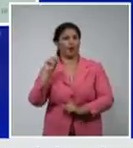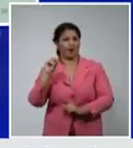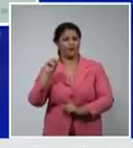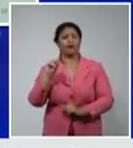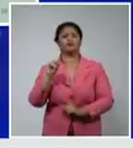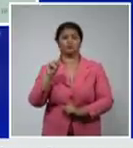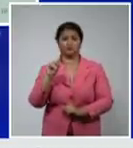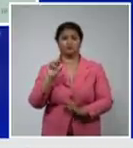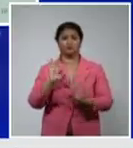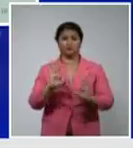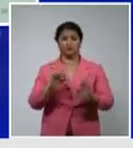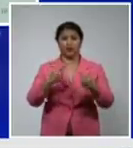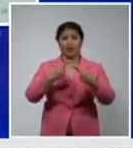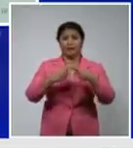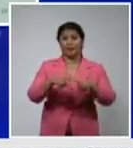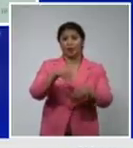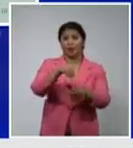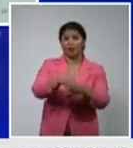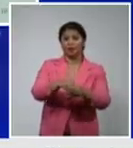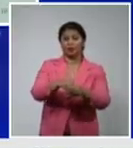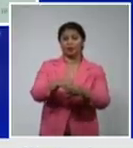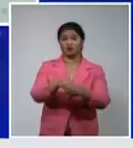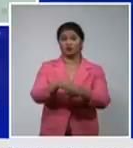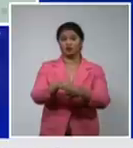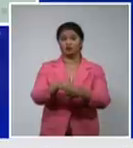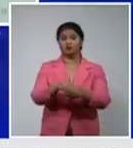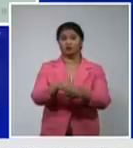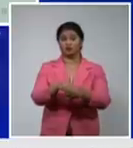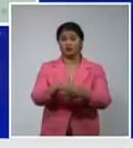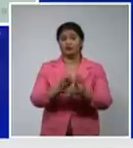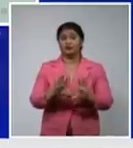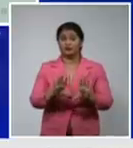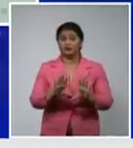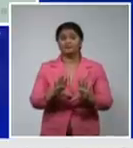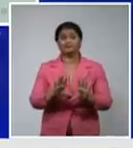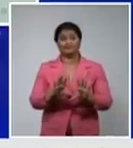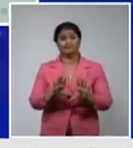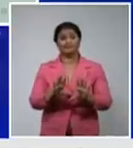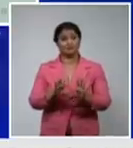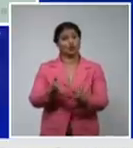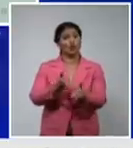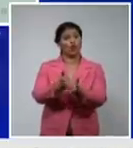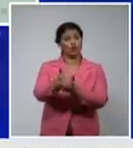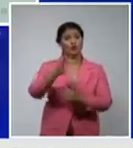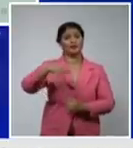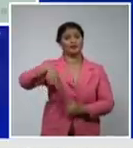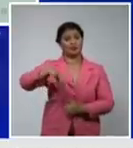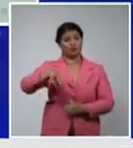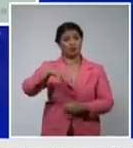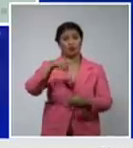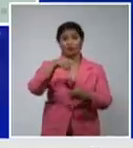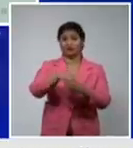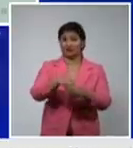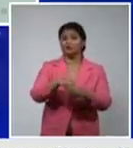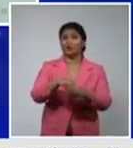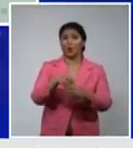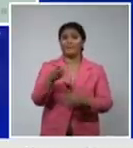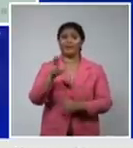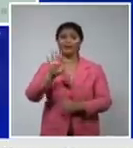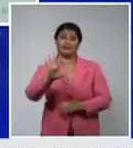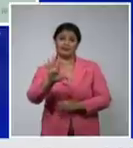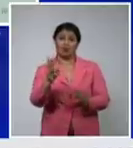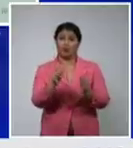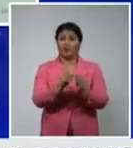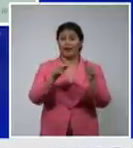se pueda decir que no tiene mucho riesgo, pero de todas formas, al diagnosticar ayer 25 casos autóctonos,